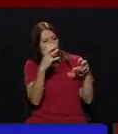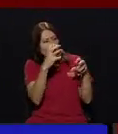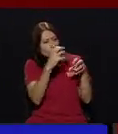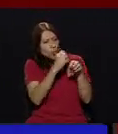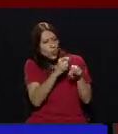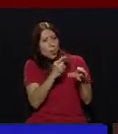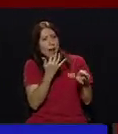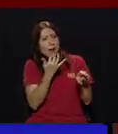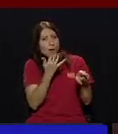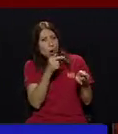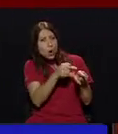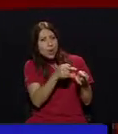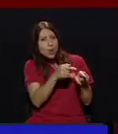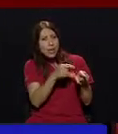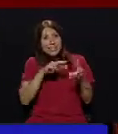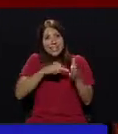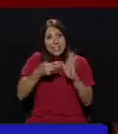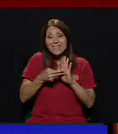con tapa de dulce. Eso no es cierto.